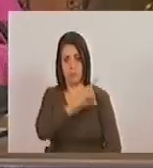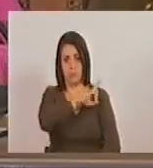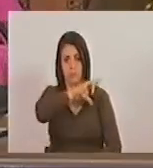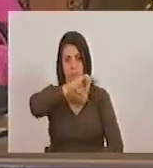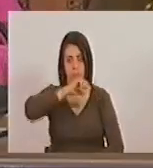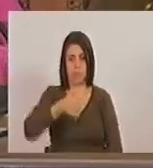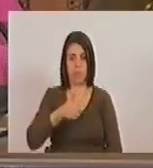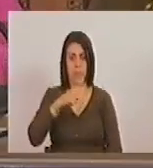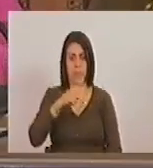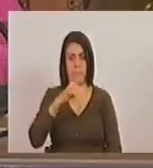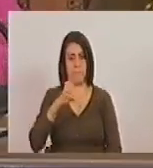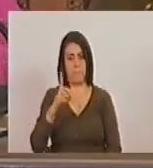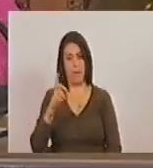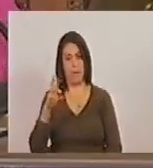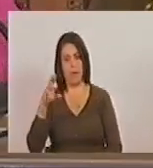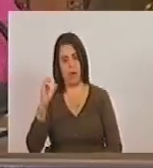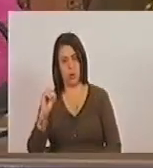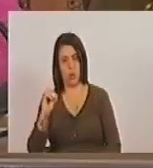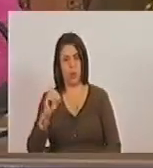navío Pedro Lucas